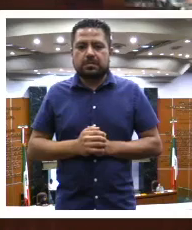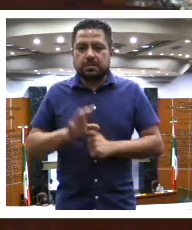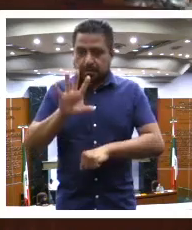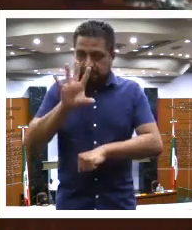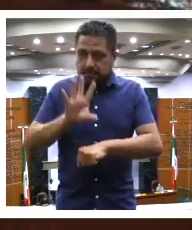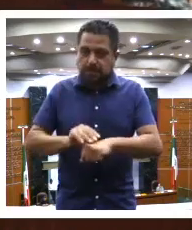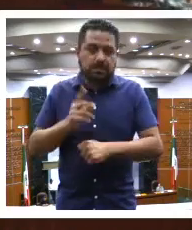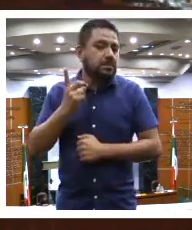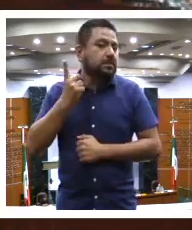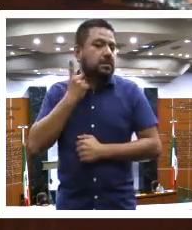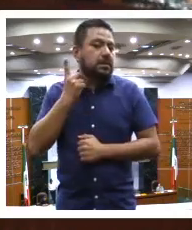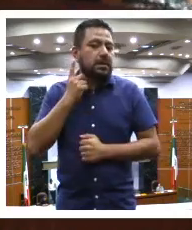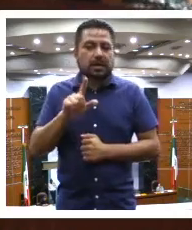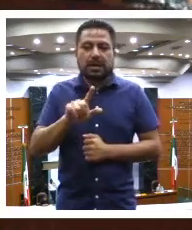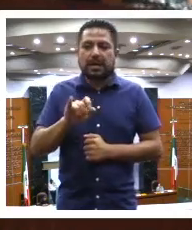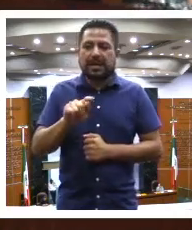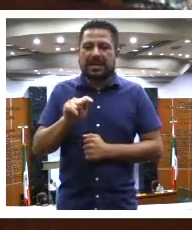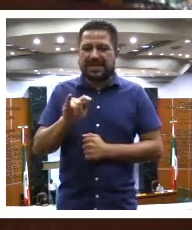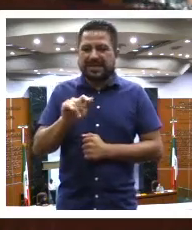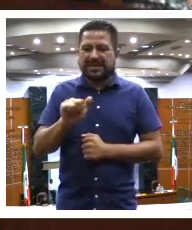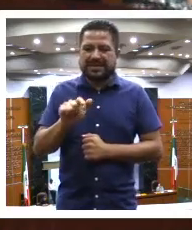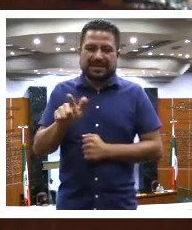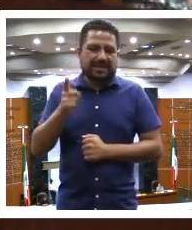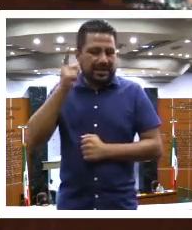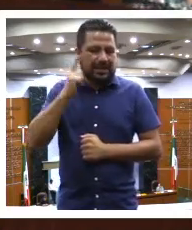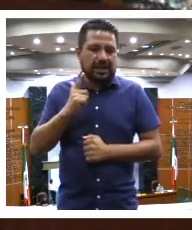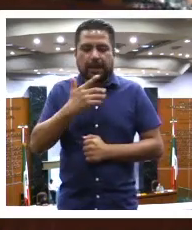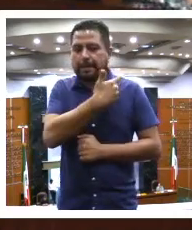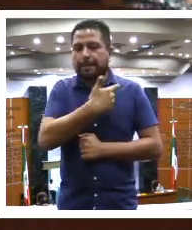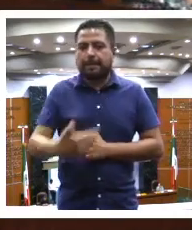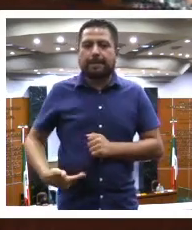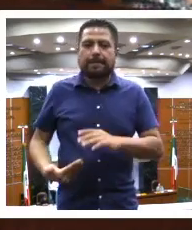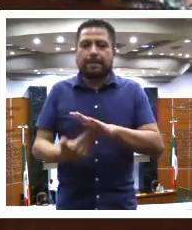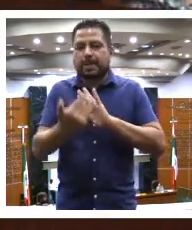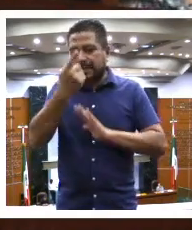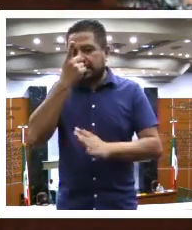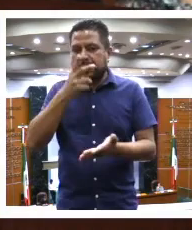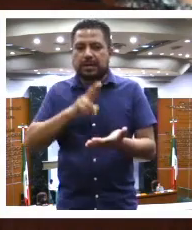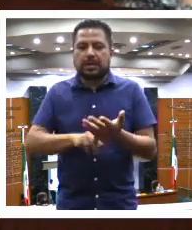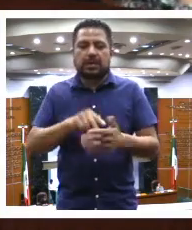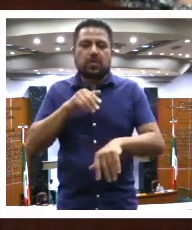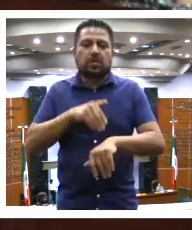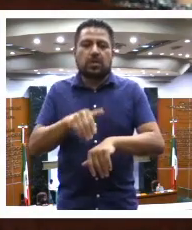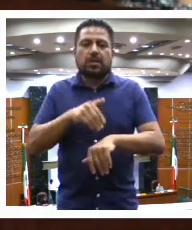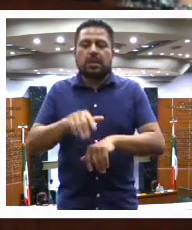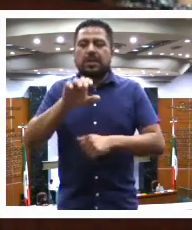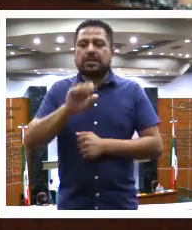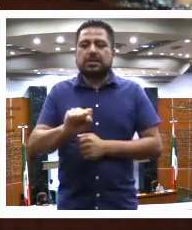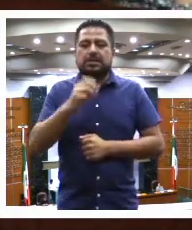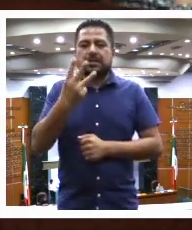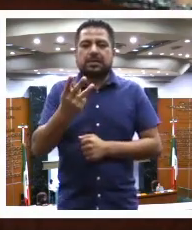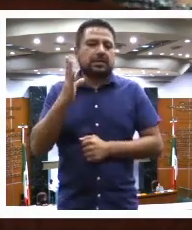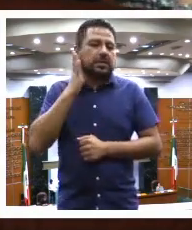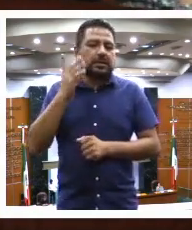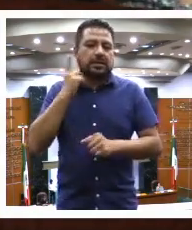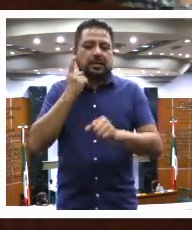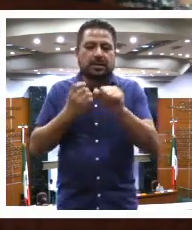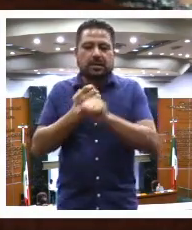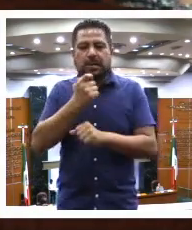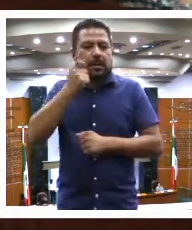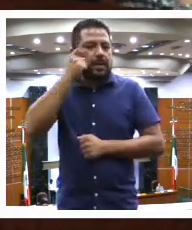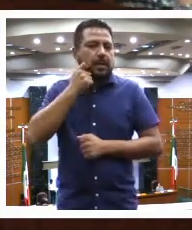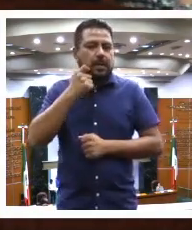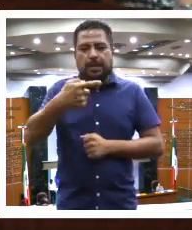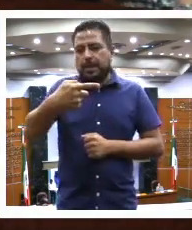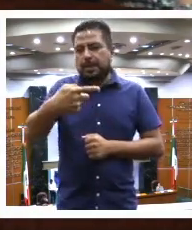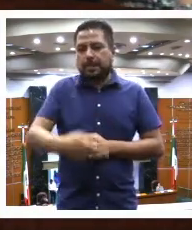Venia diputada Leticia mozo Hernández presidenta de la mesa directiva de la sexagésima tercera legislatura al honorable